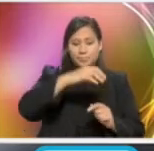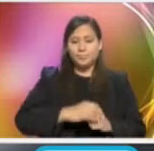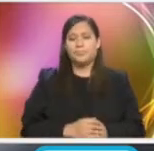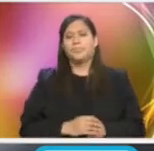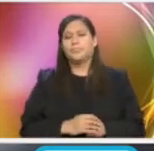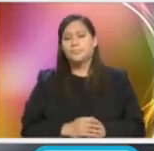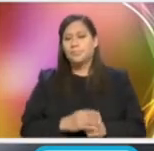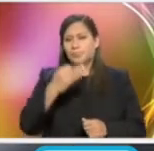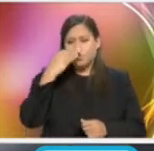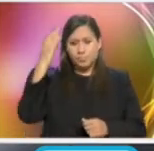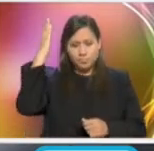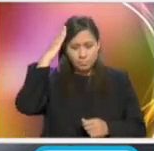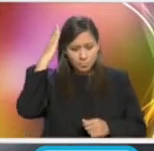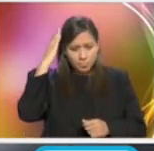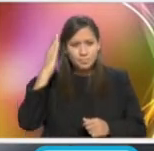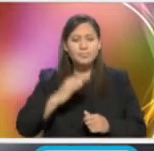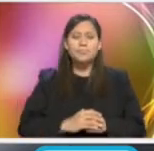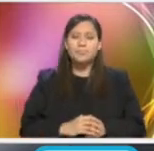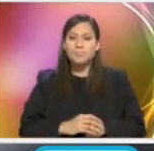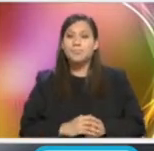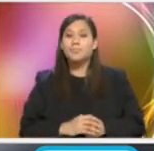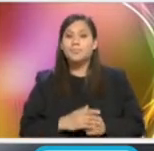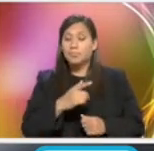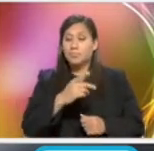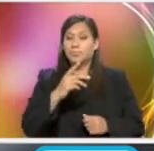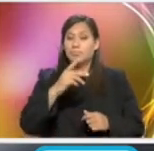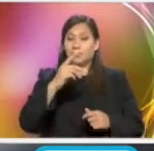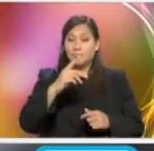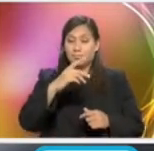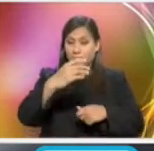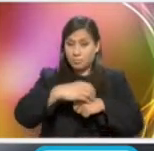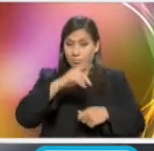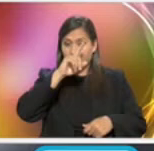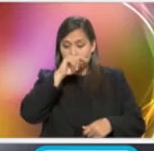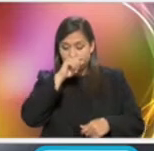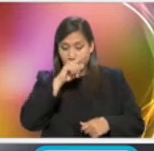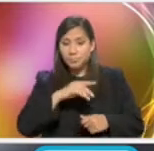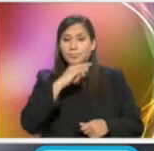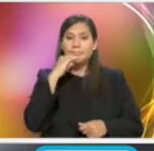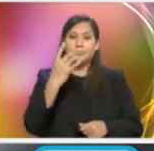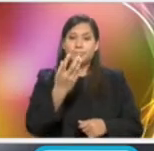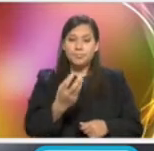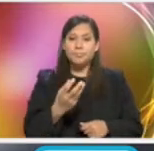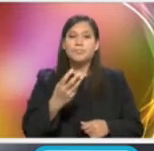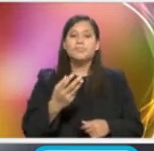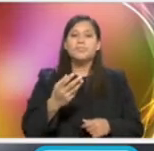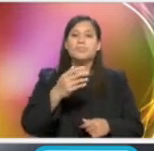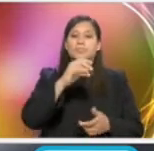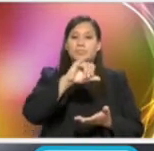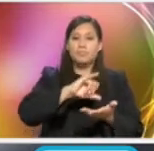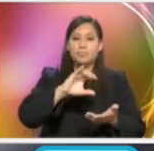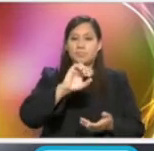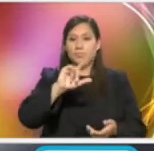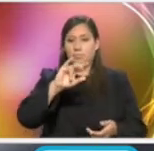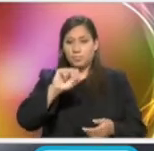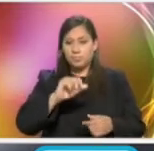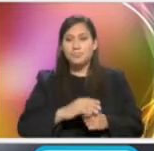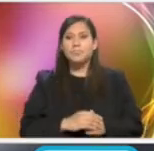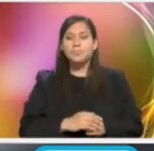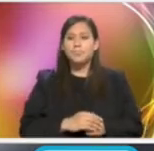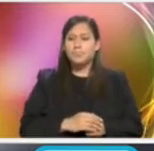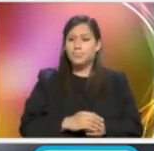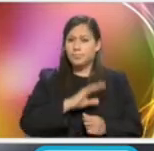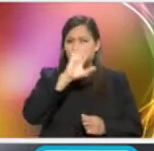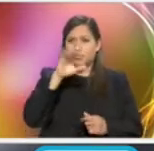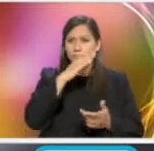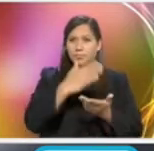medio kilogramo de flor de calabaza sin tallo picada, 2 litros de caldo de pollo, un chile chipotle, 2 cucharadas de aceite de oliva, media taza de